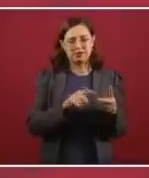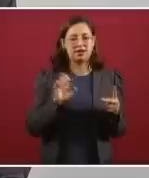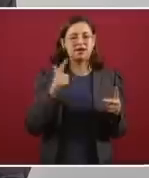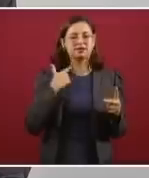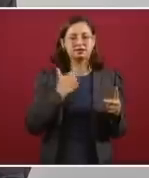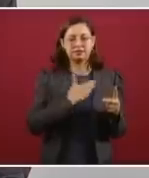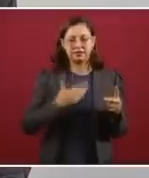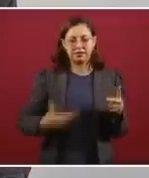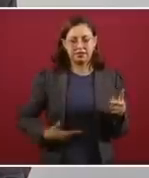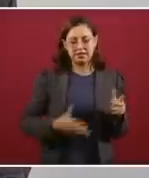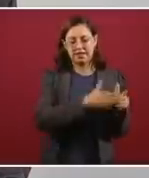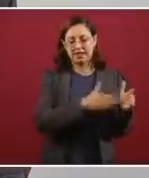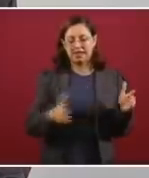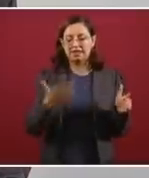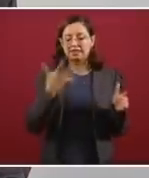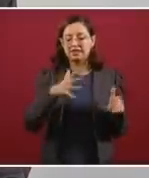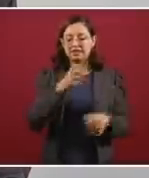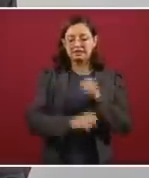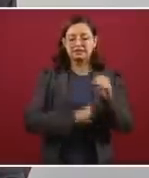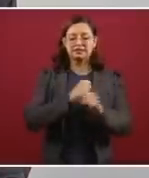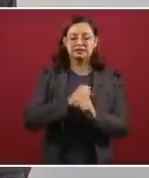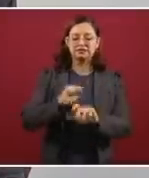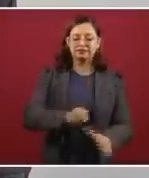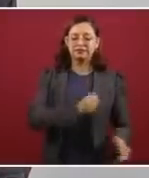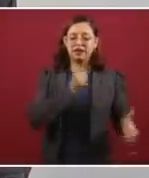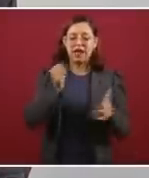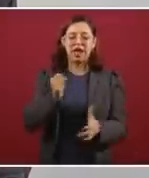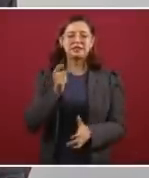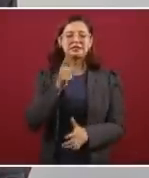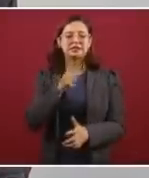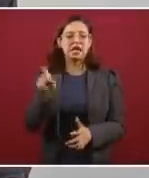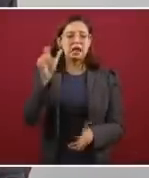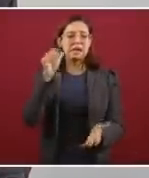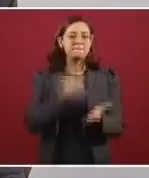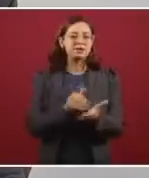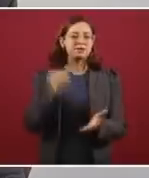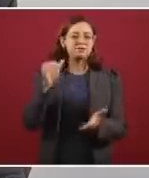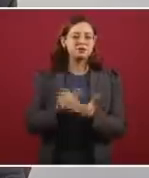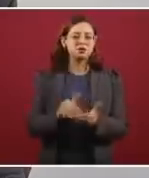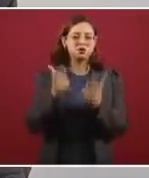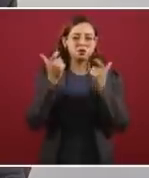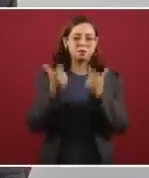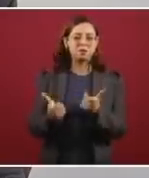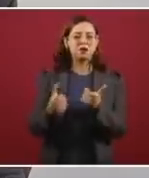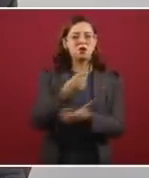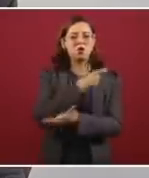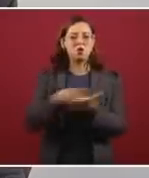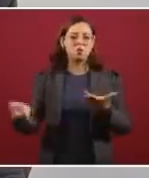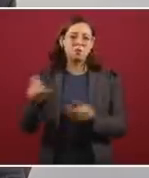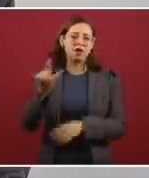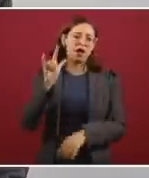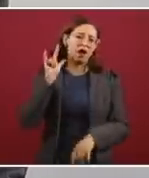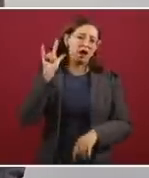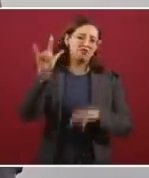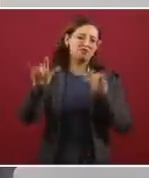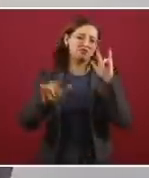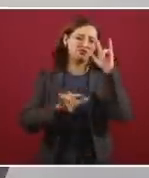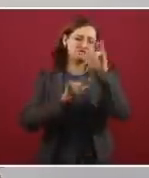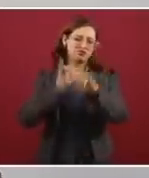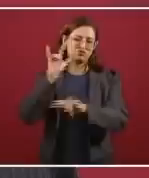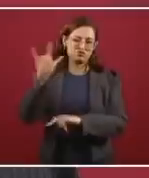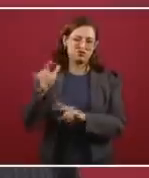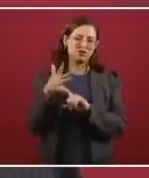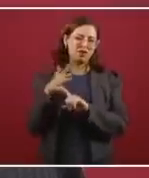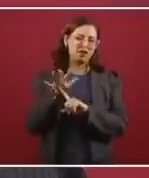se destinaron 100 mil millones de pesos para la compra de aviones y